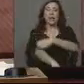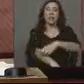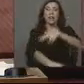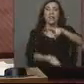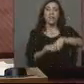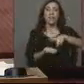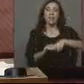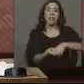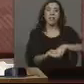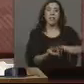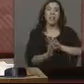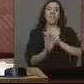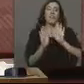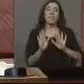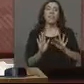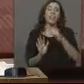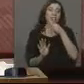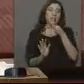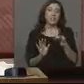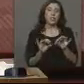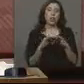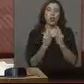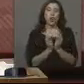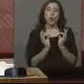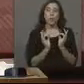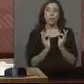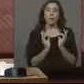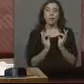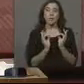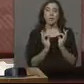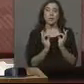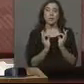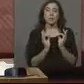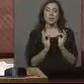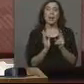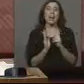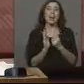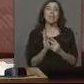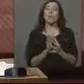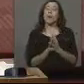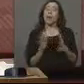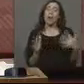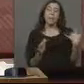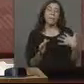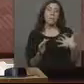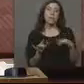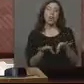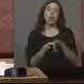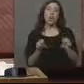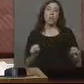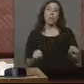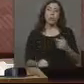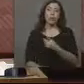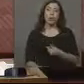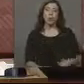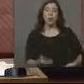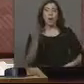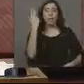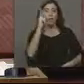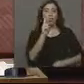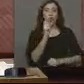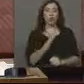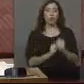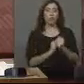verdad y dejando tal constancia que esa sea una gran reforma regionalista que comprometió este gobierno Hace 2